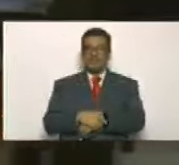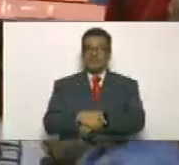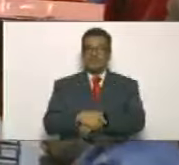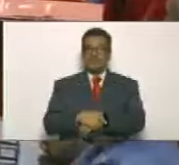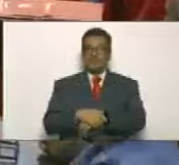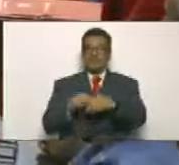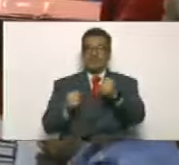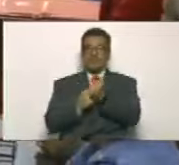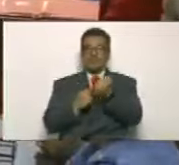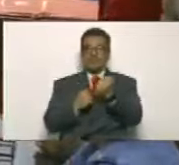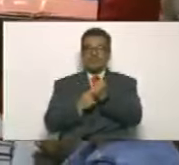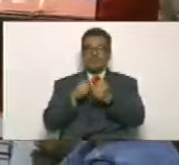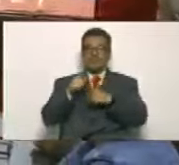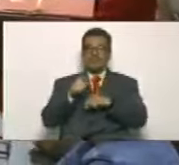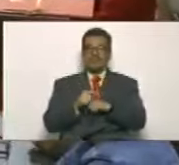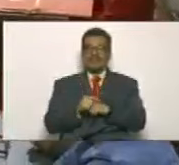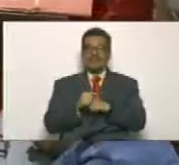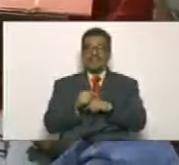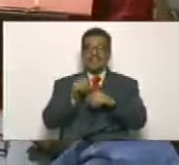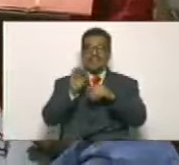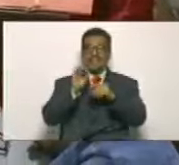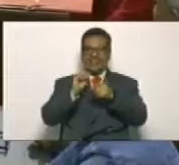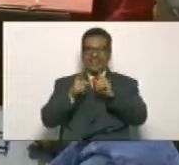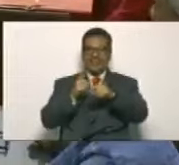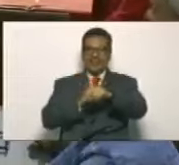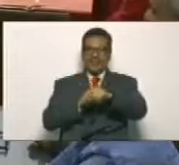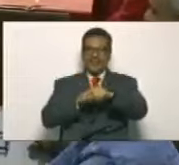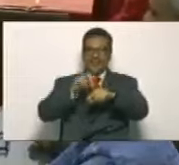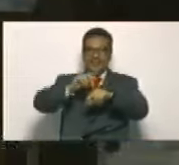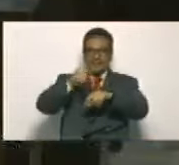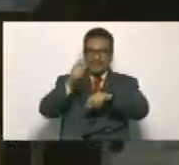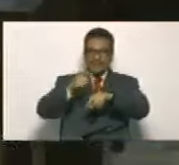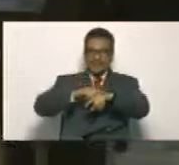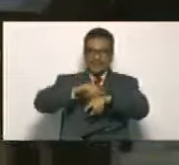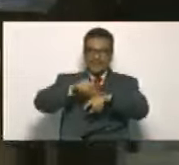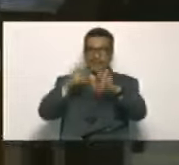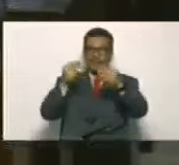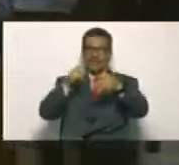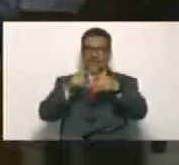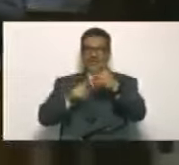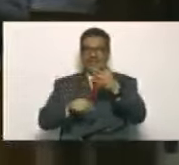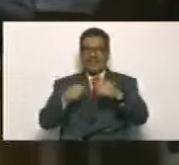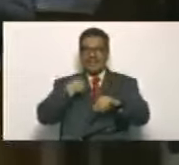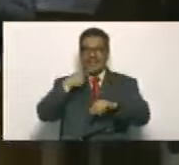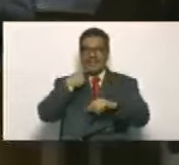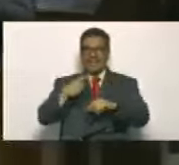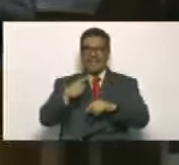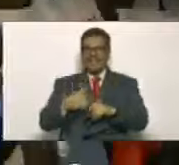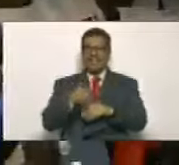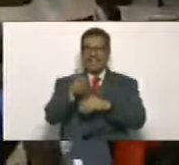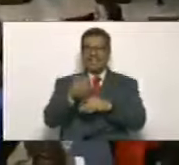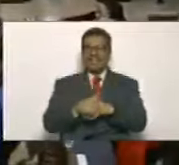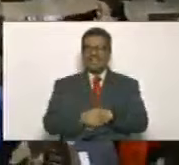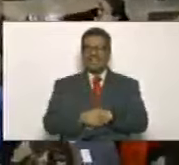me apoyen para que me excedan unos minutos más. Son muchas cosas que decir. Adelante.